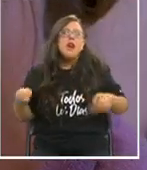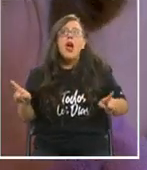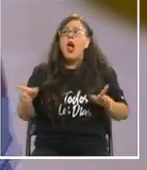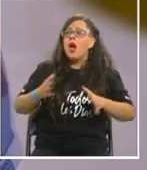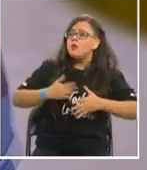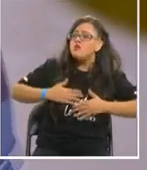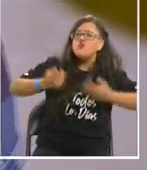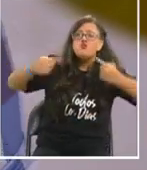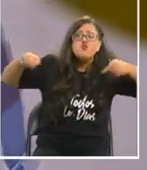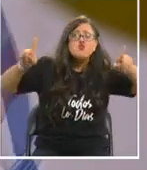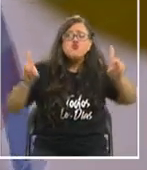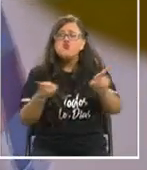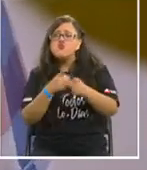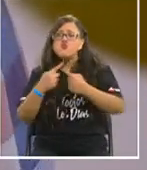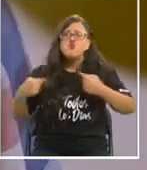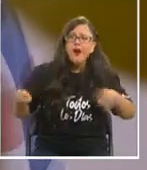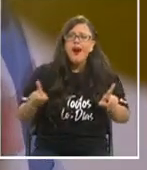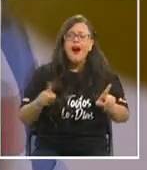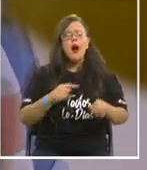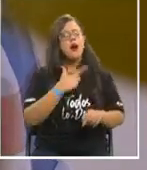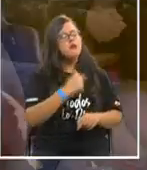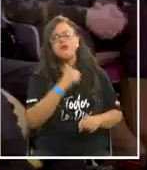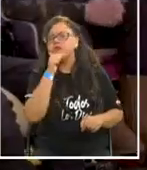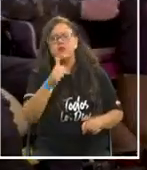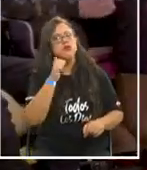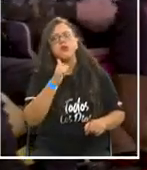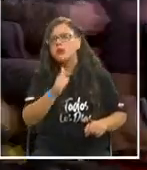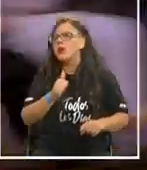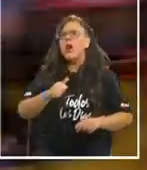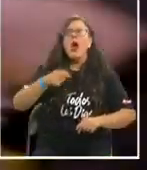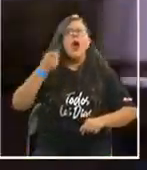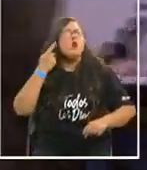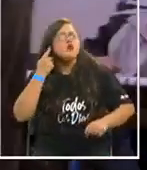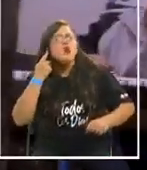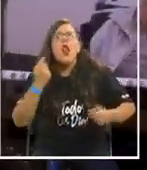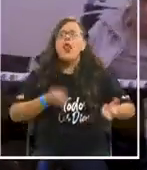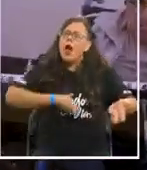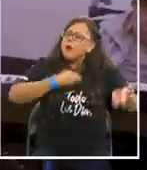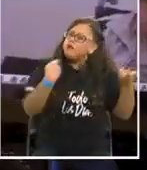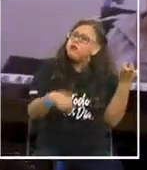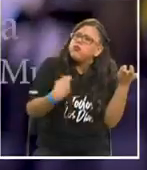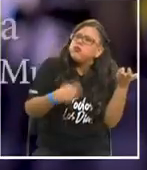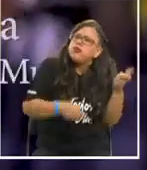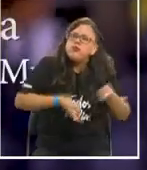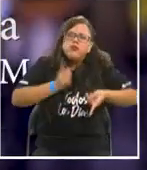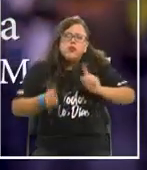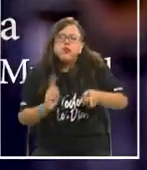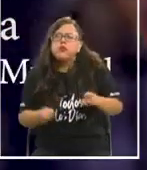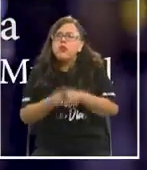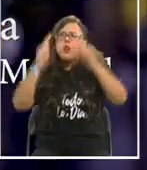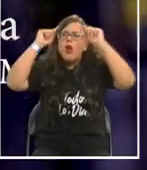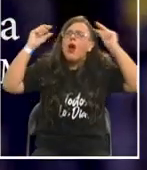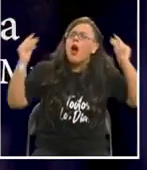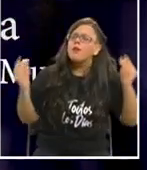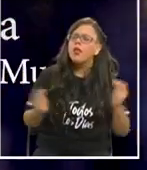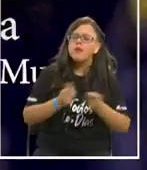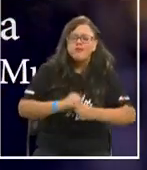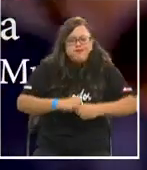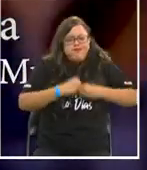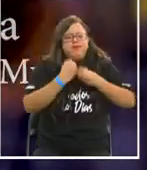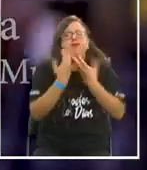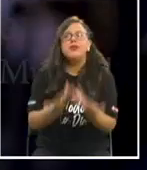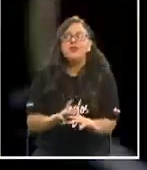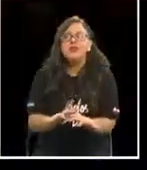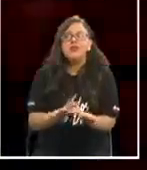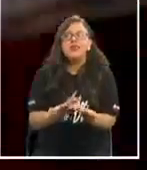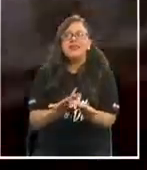Para mí la música es lo que me gusta hacer diariamente, me gusta escucharla, me gusta tocarla y me da la capacidad de expresarme